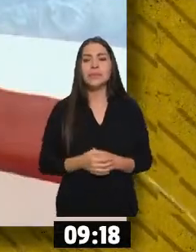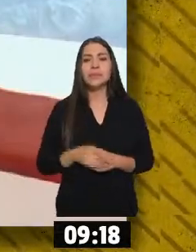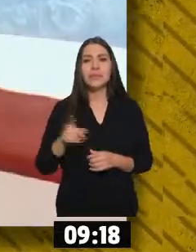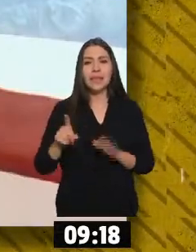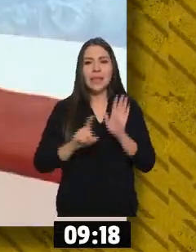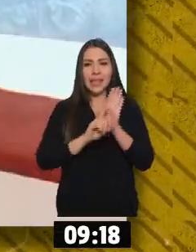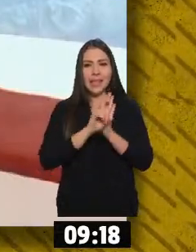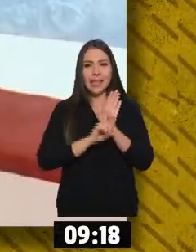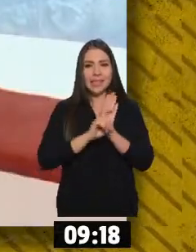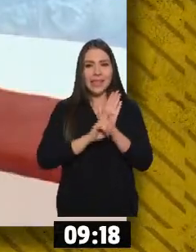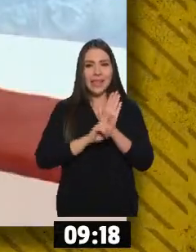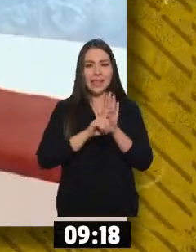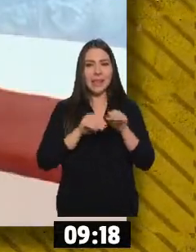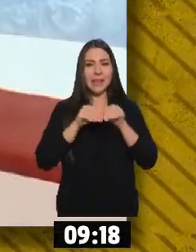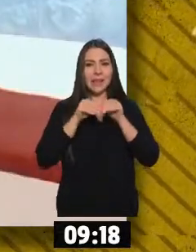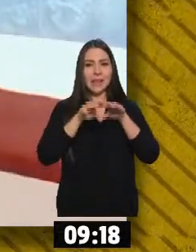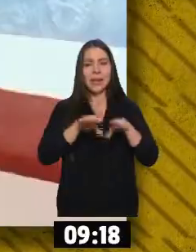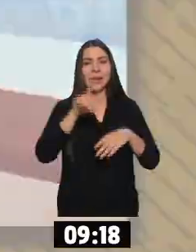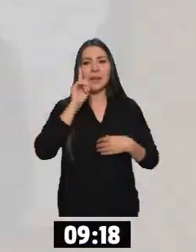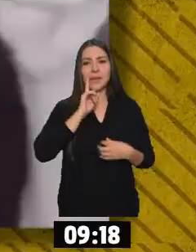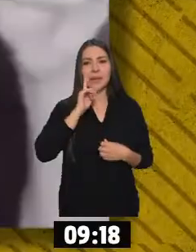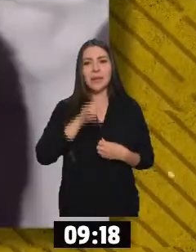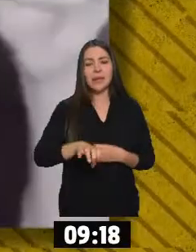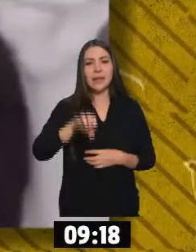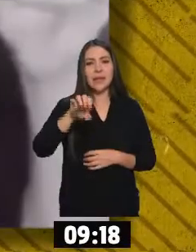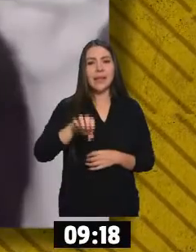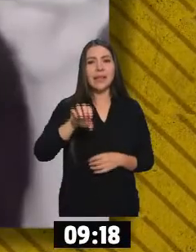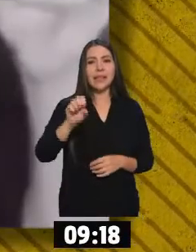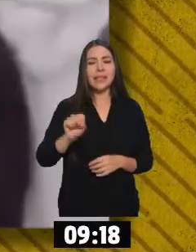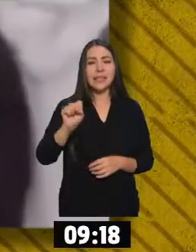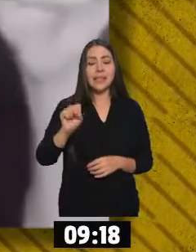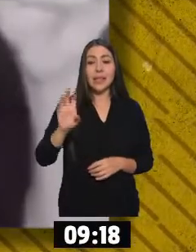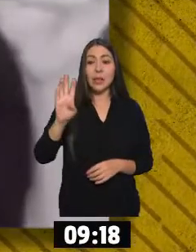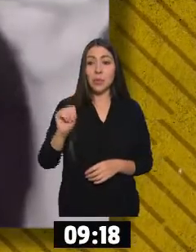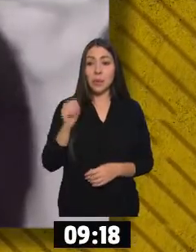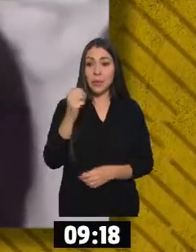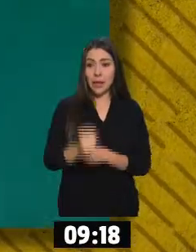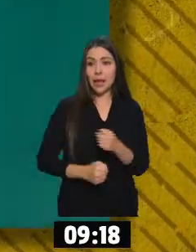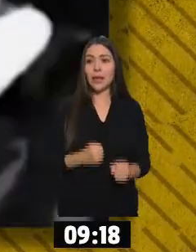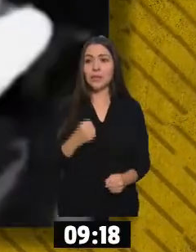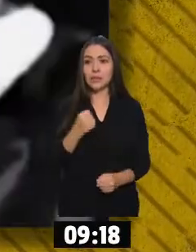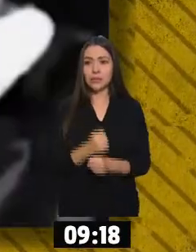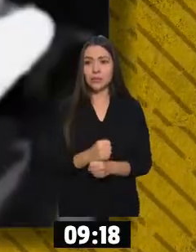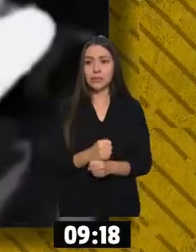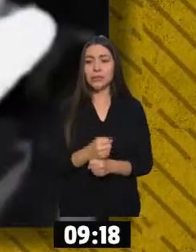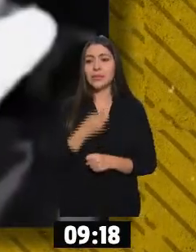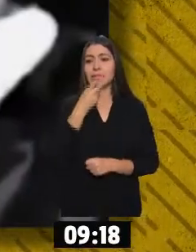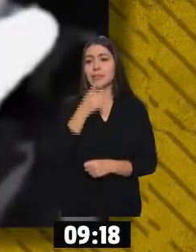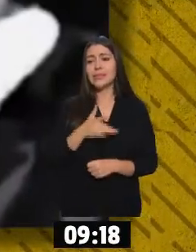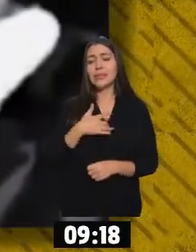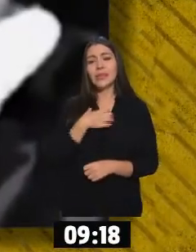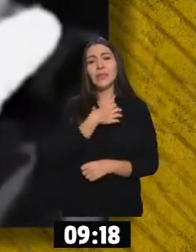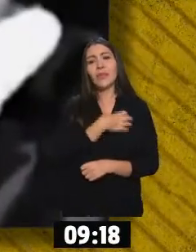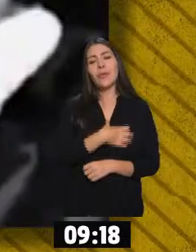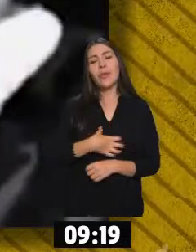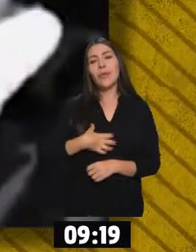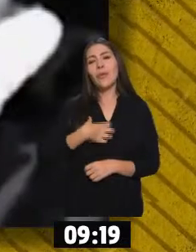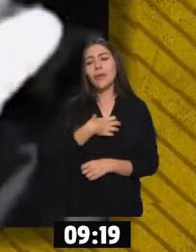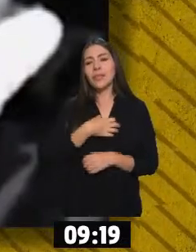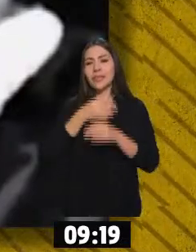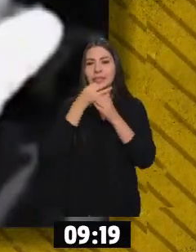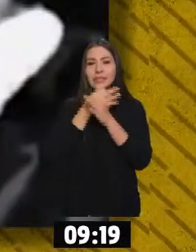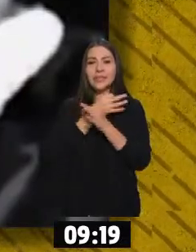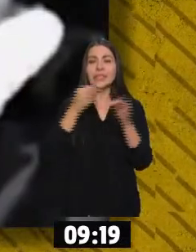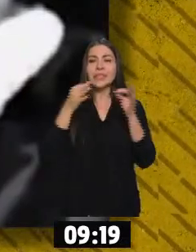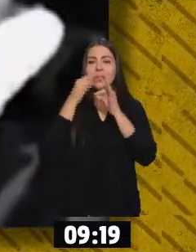de Instagram, la vedette de 69 años de edad aseguró estar contentísima de dar la noticia a